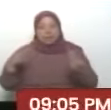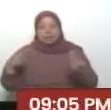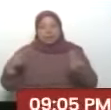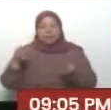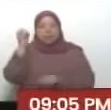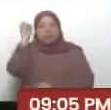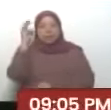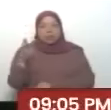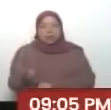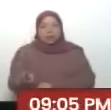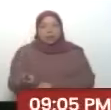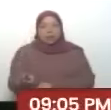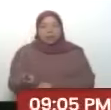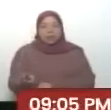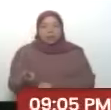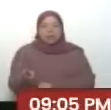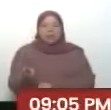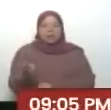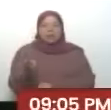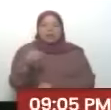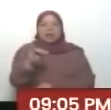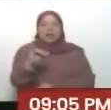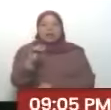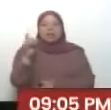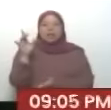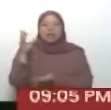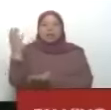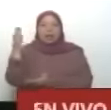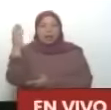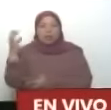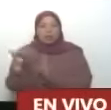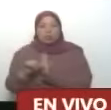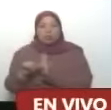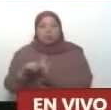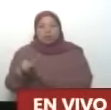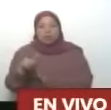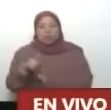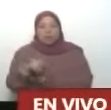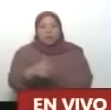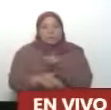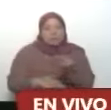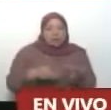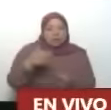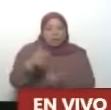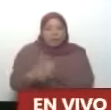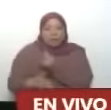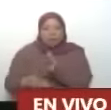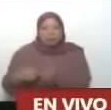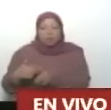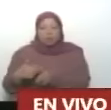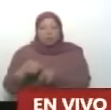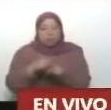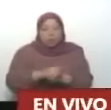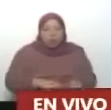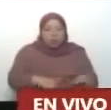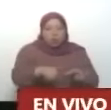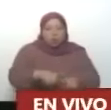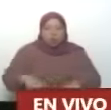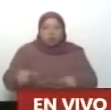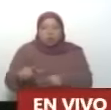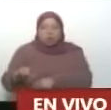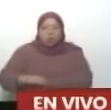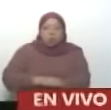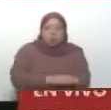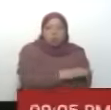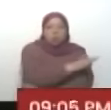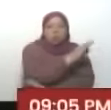Petare, las juntas, cuando íbamos estación por estación, nos metíamos un día completo, todo el